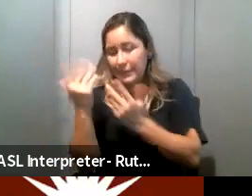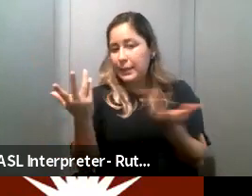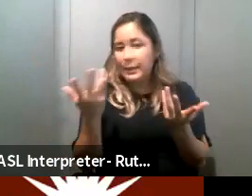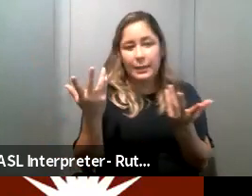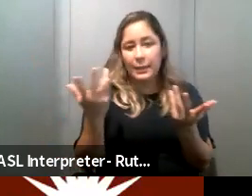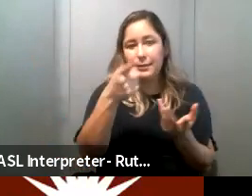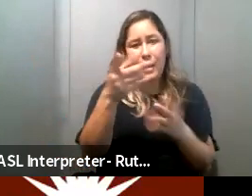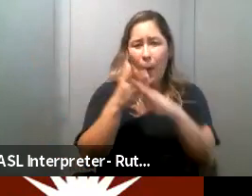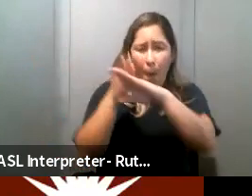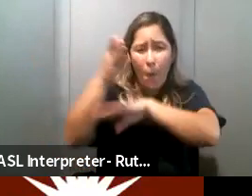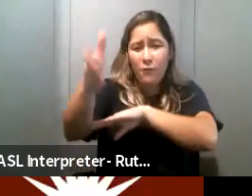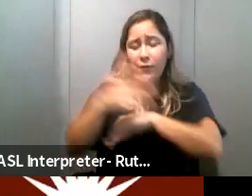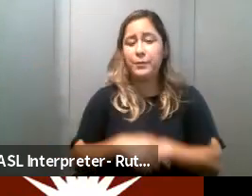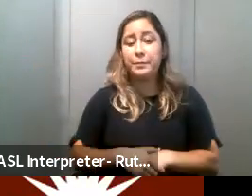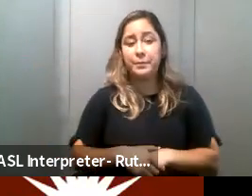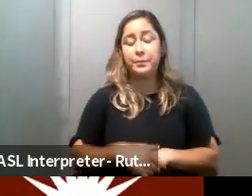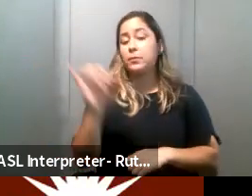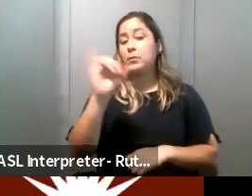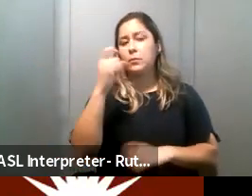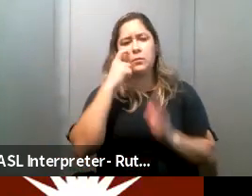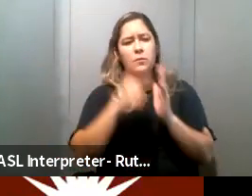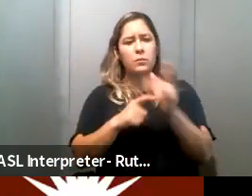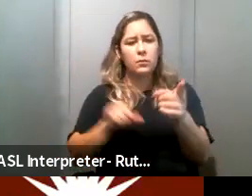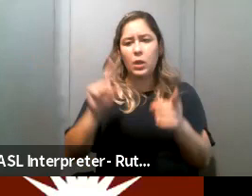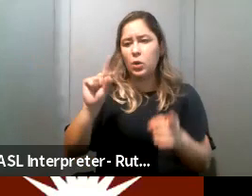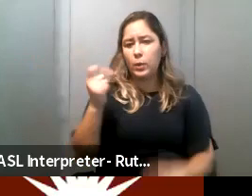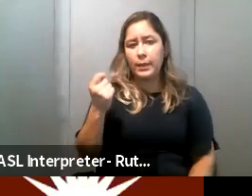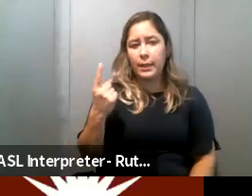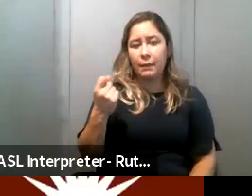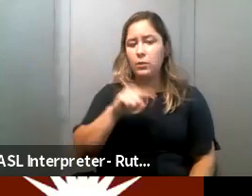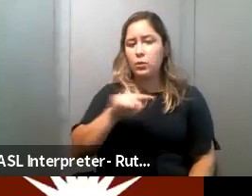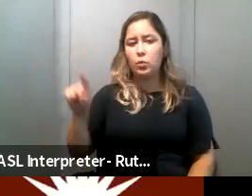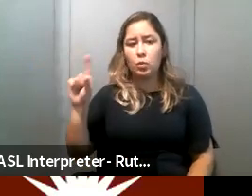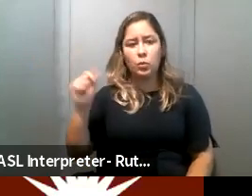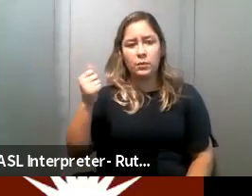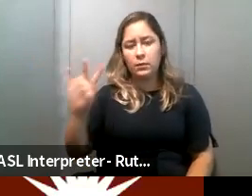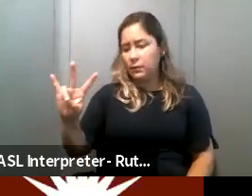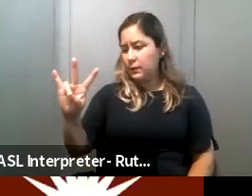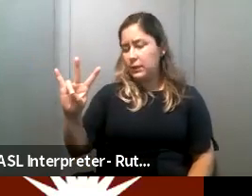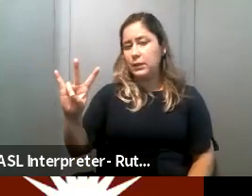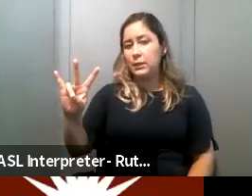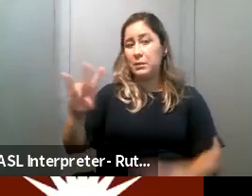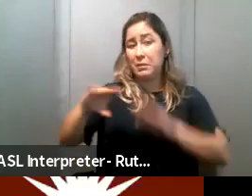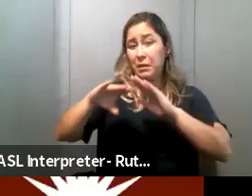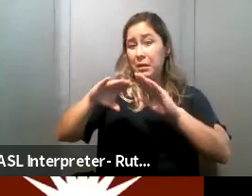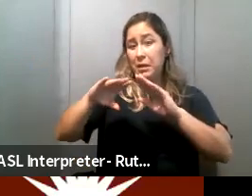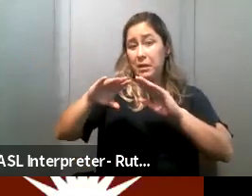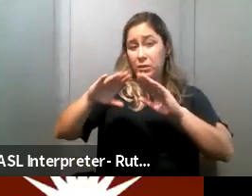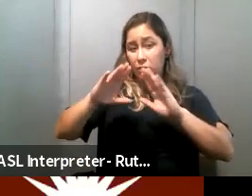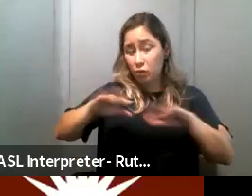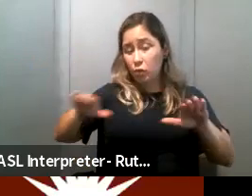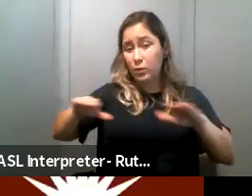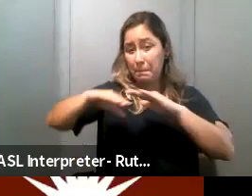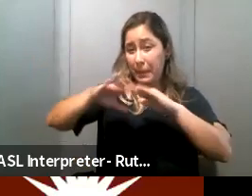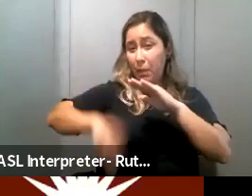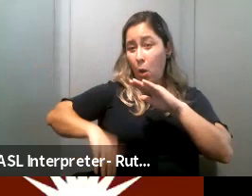del 2011 al 2017 el aumento de detenidos que son menores ha aumentado, y